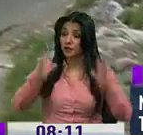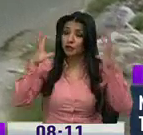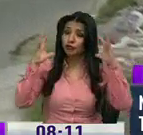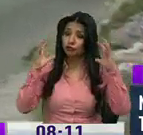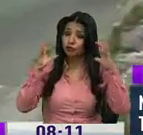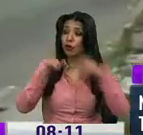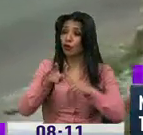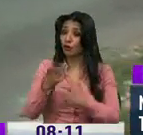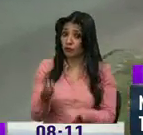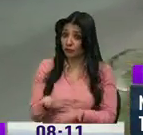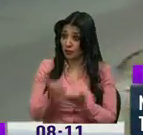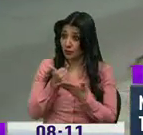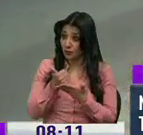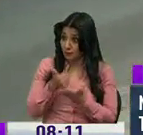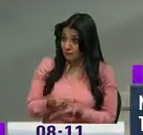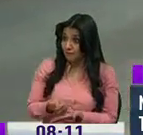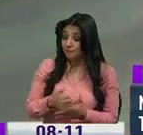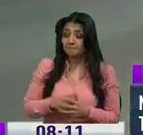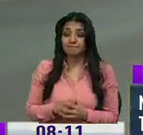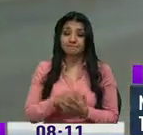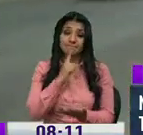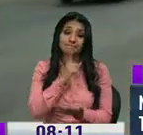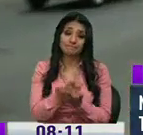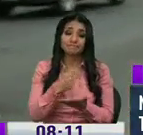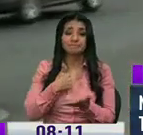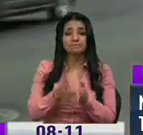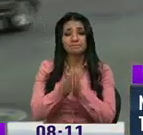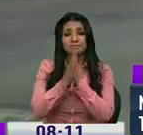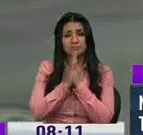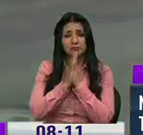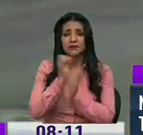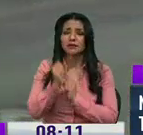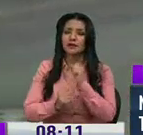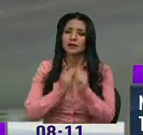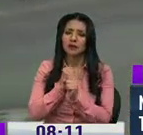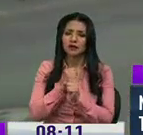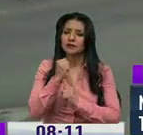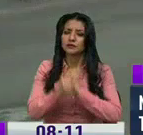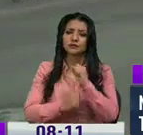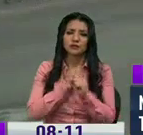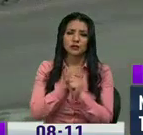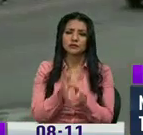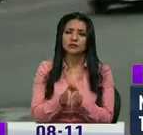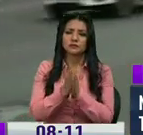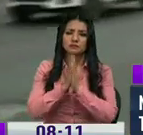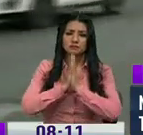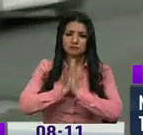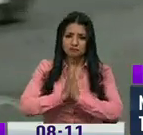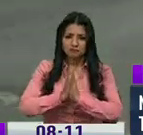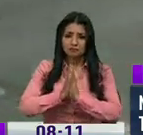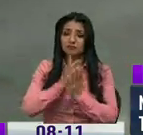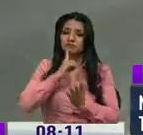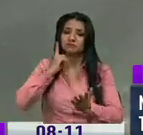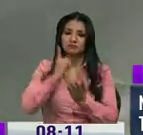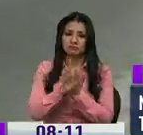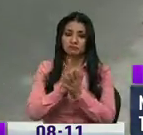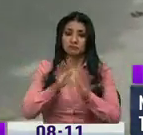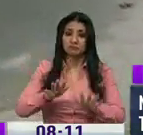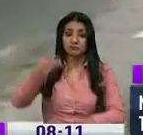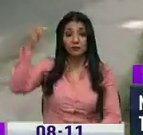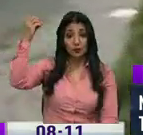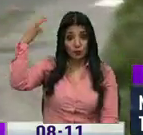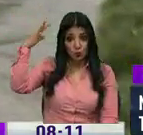tampoco contribuye mucho, ¿no? Mire, la petición es de años en este sector. La verdad, no solamente es el